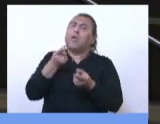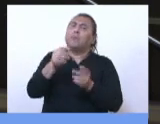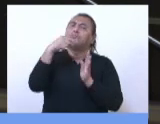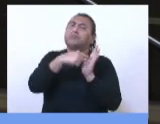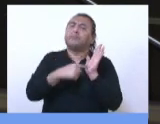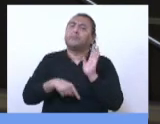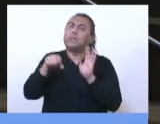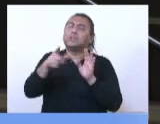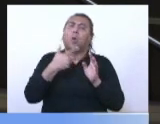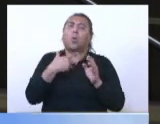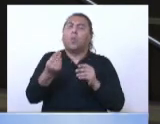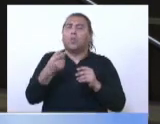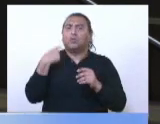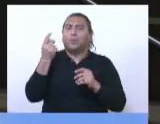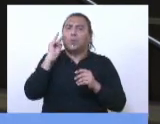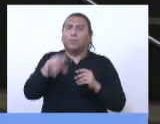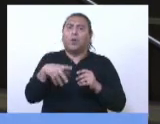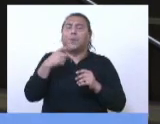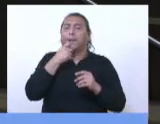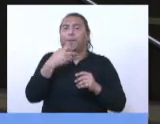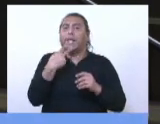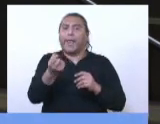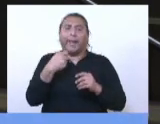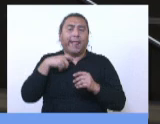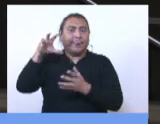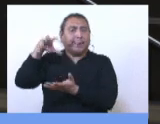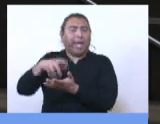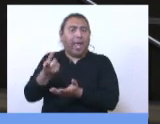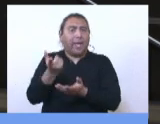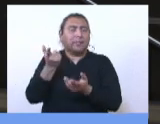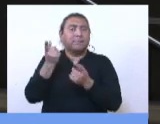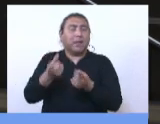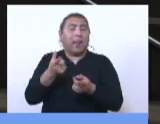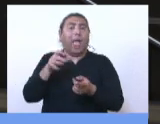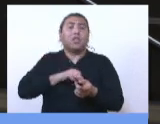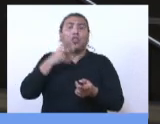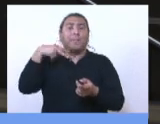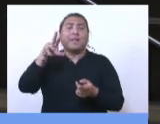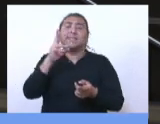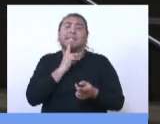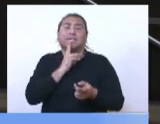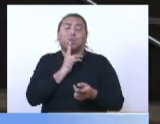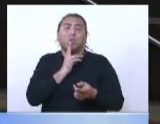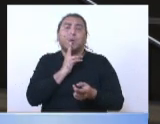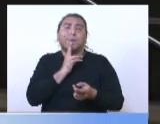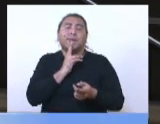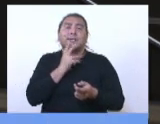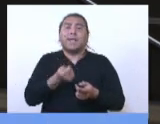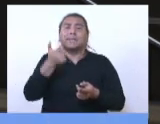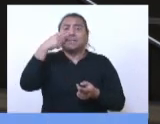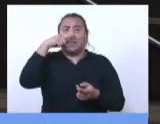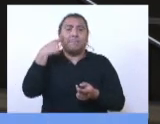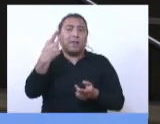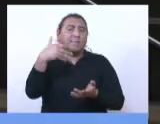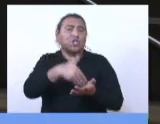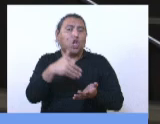fuga de capitales por ejemplo la energética vuelvo a decir solamente el año 2019 fugaron casi 7 mil millones de